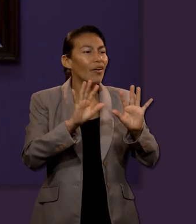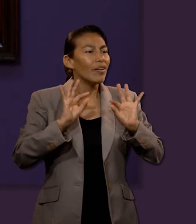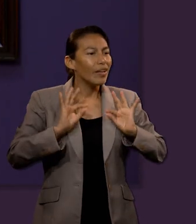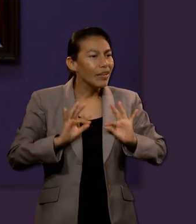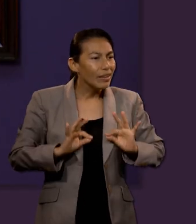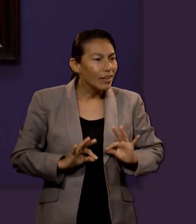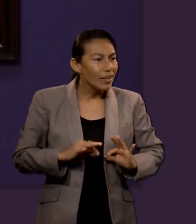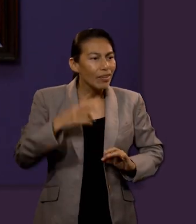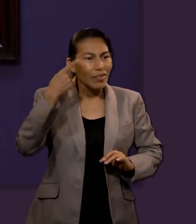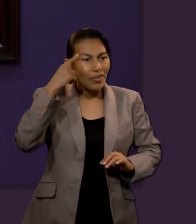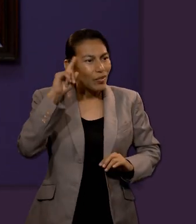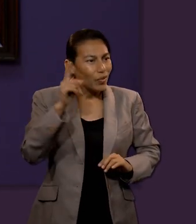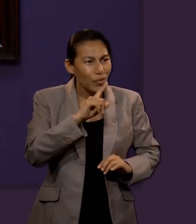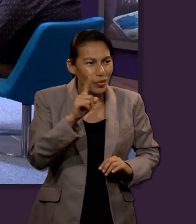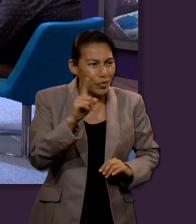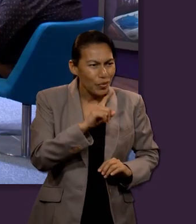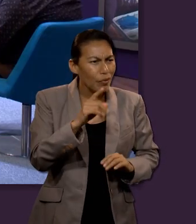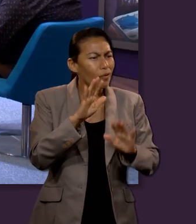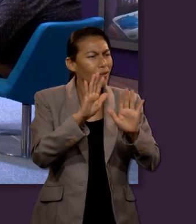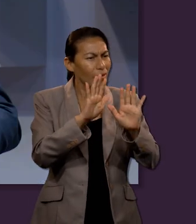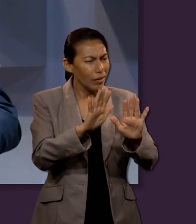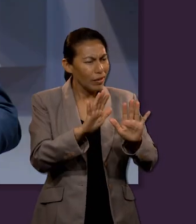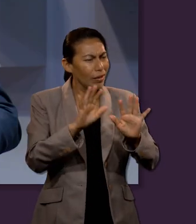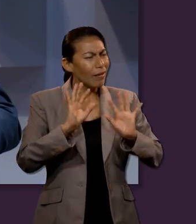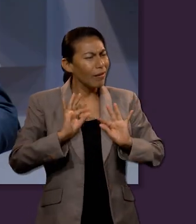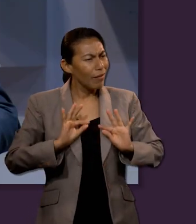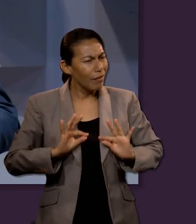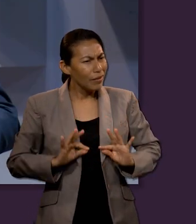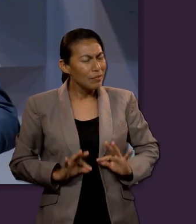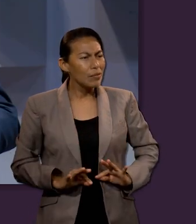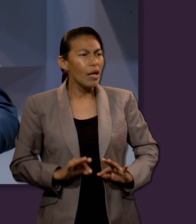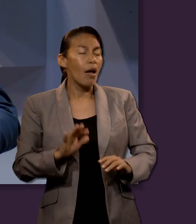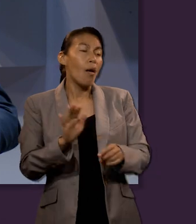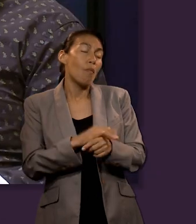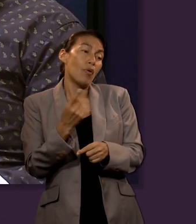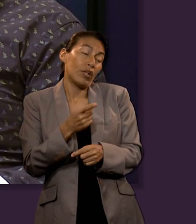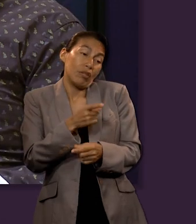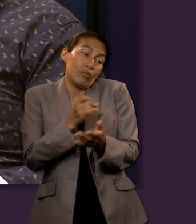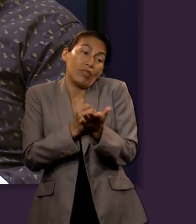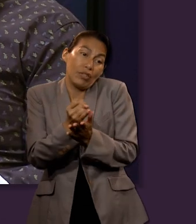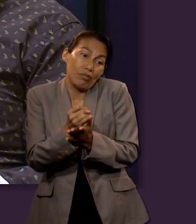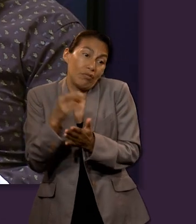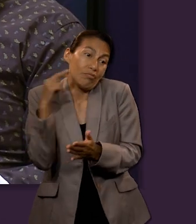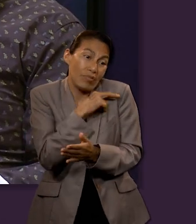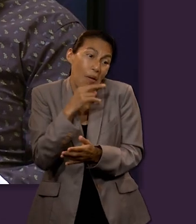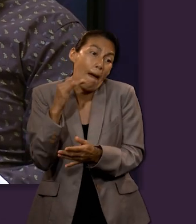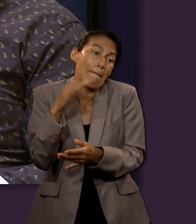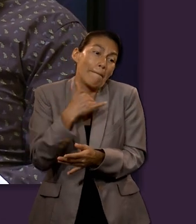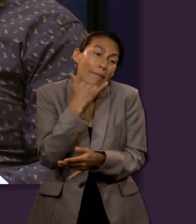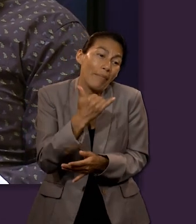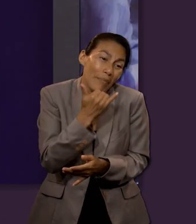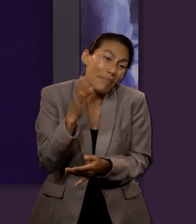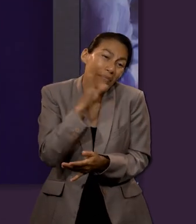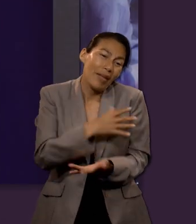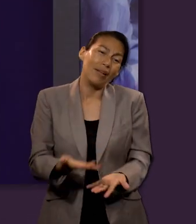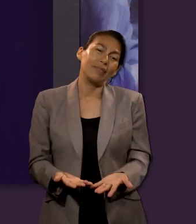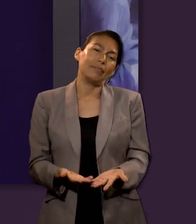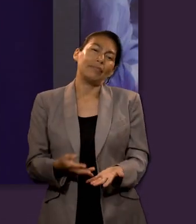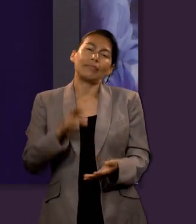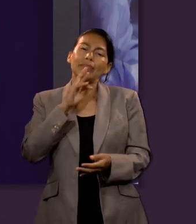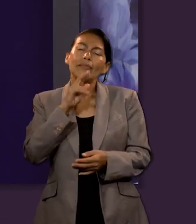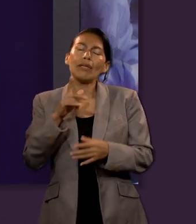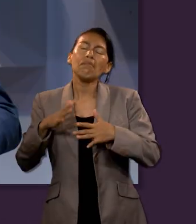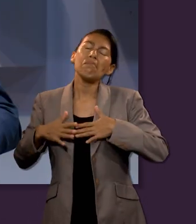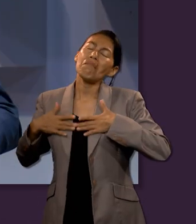tu enojo no te irritas pues esto conduce al mal porque podemos obrar o hacer cosas que afecten a nuestra propia vida